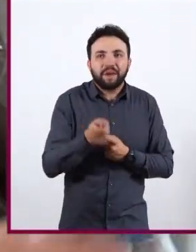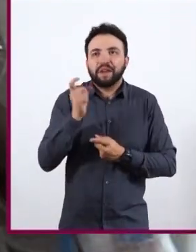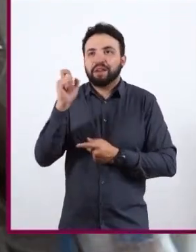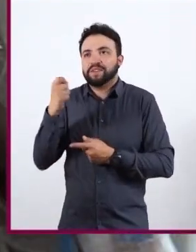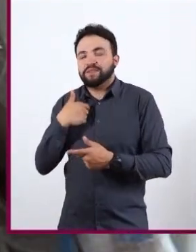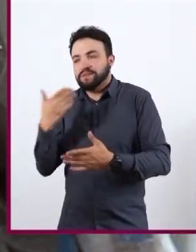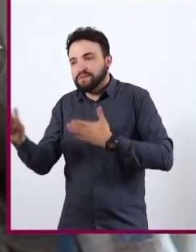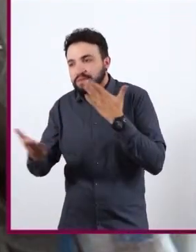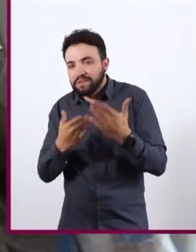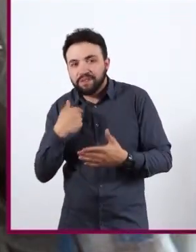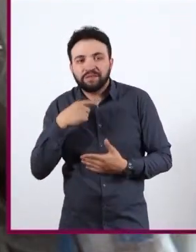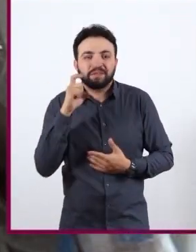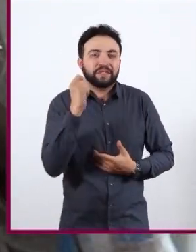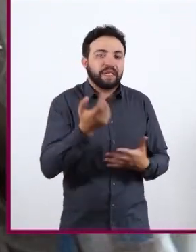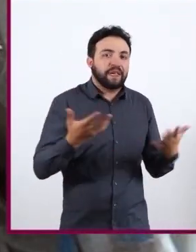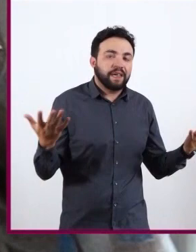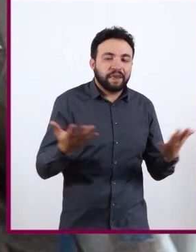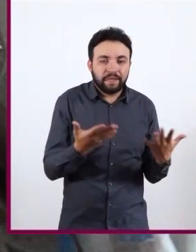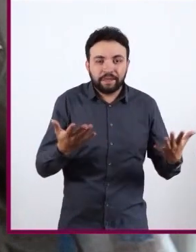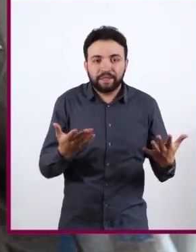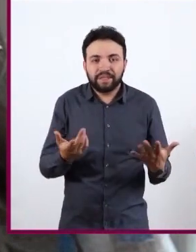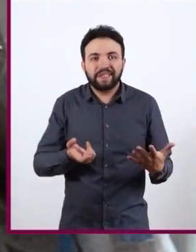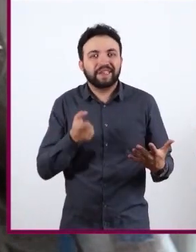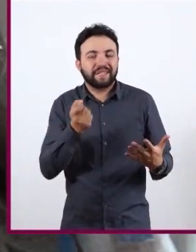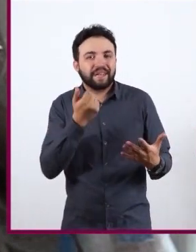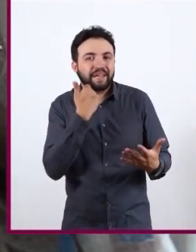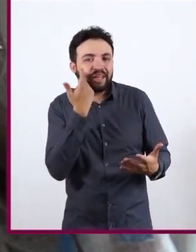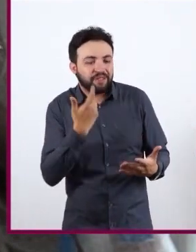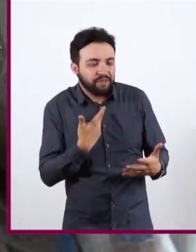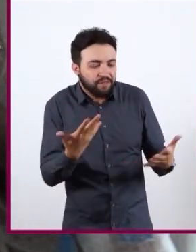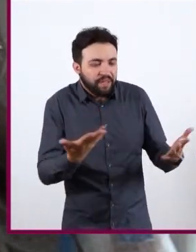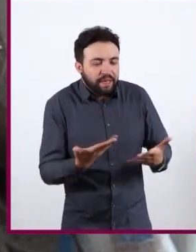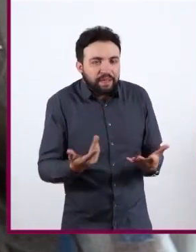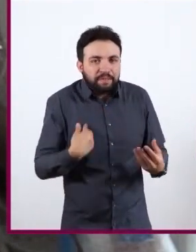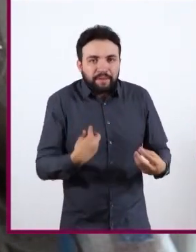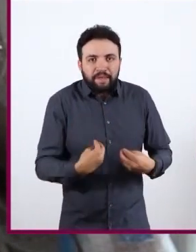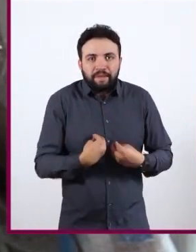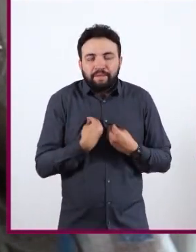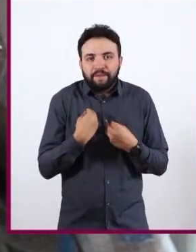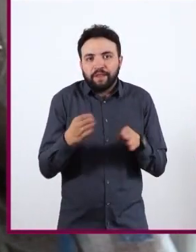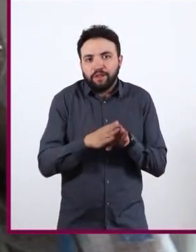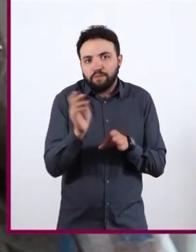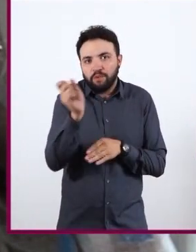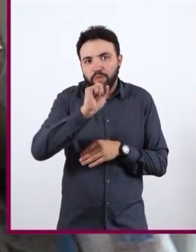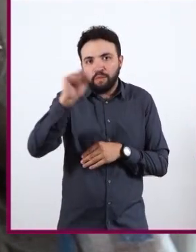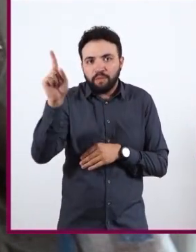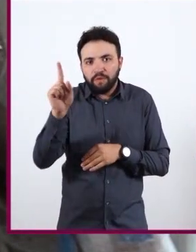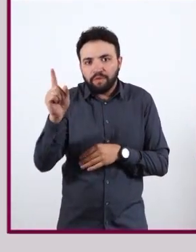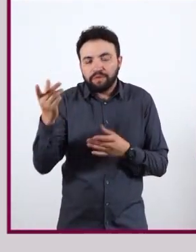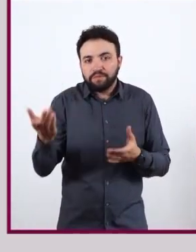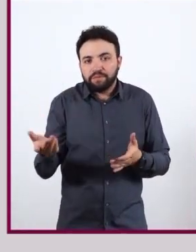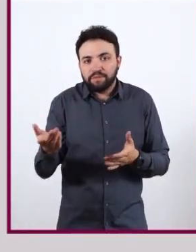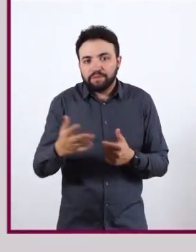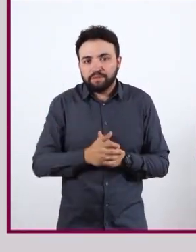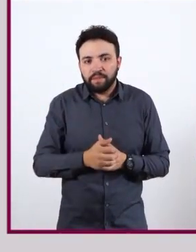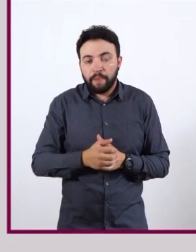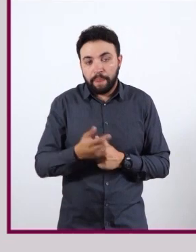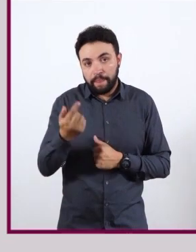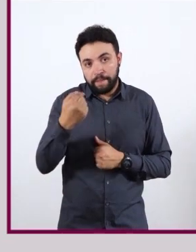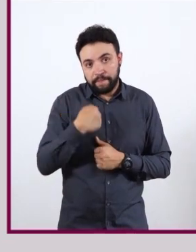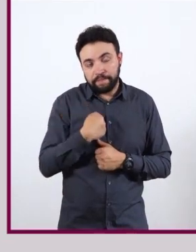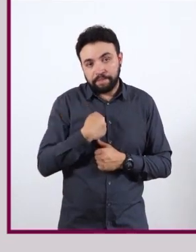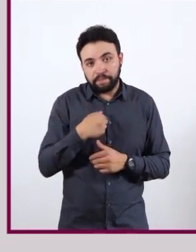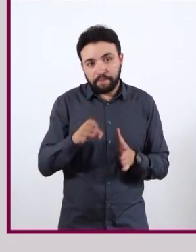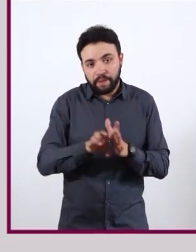a hacer, a qué me quiero dedicar, ¿no? Profesionalmente. Y en mi caso,